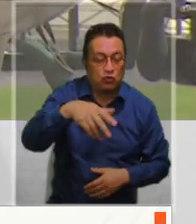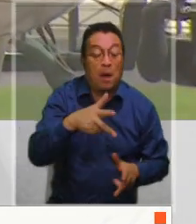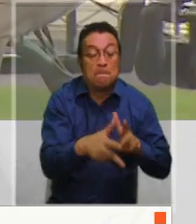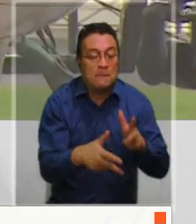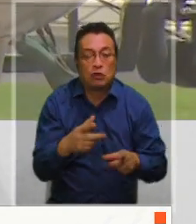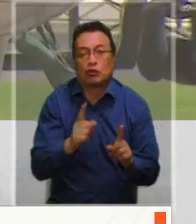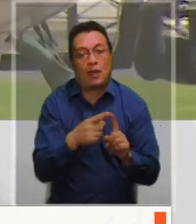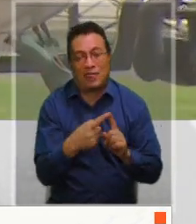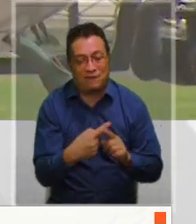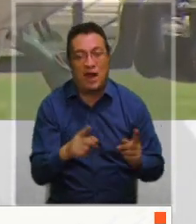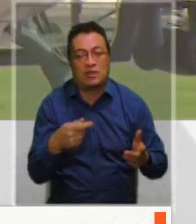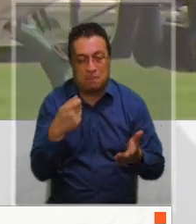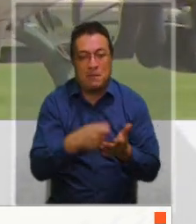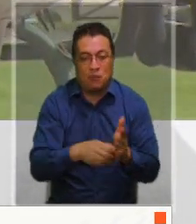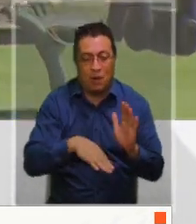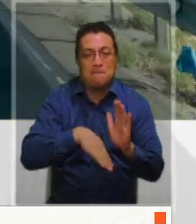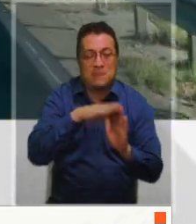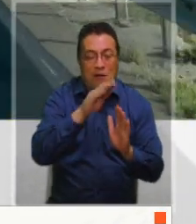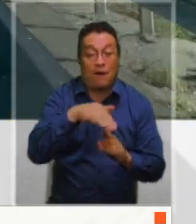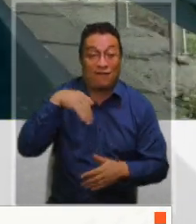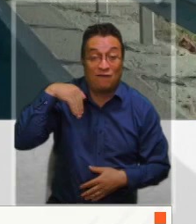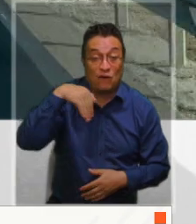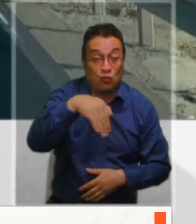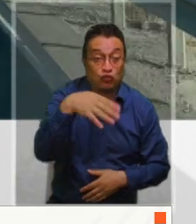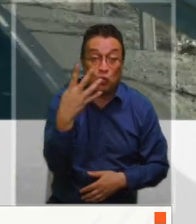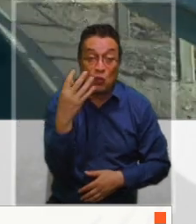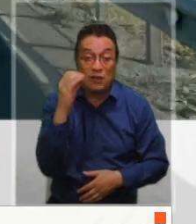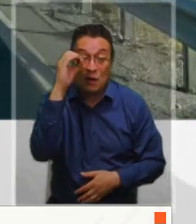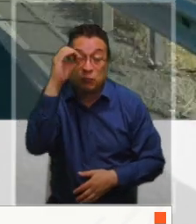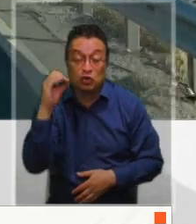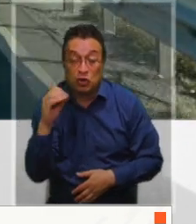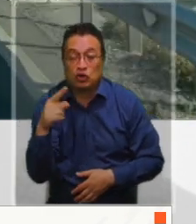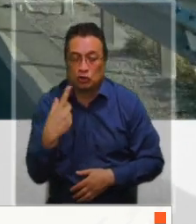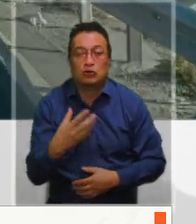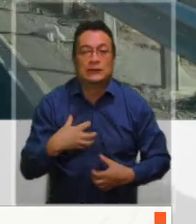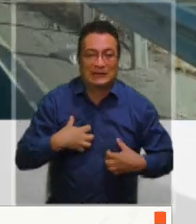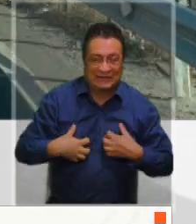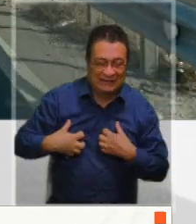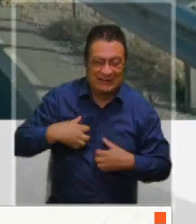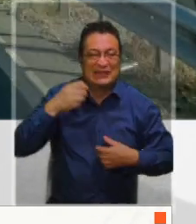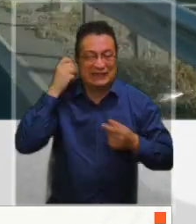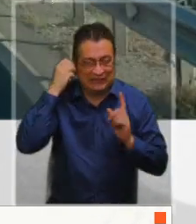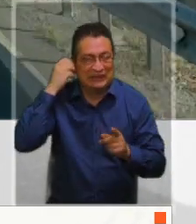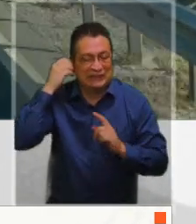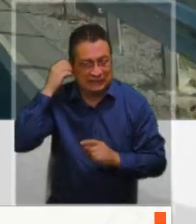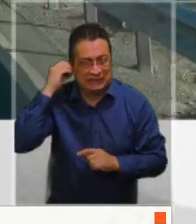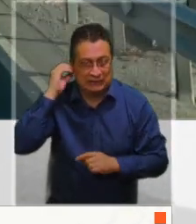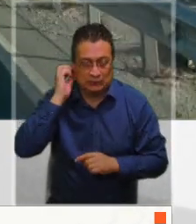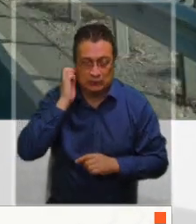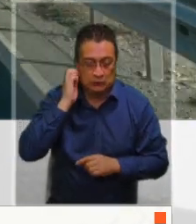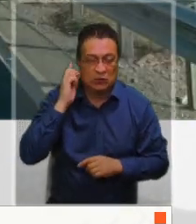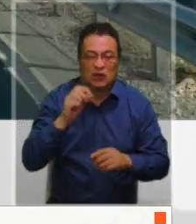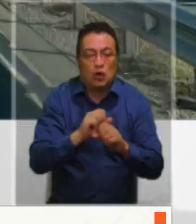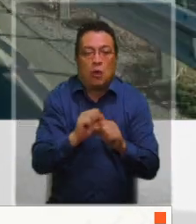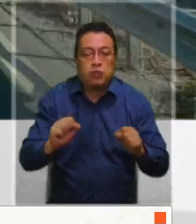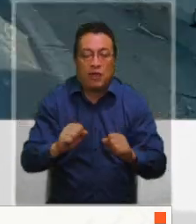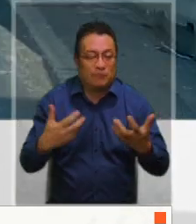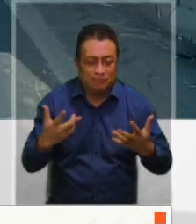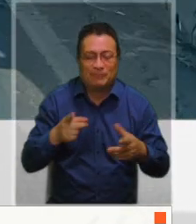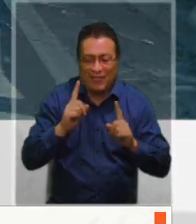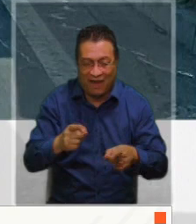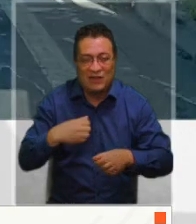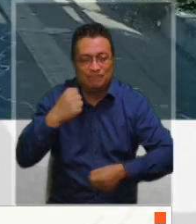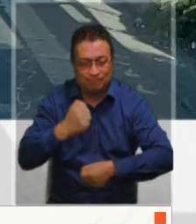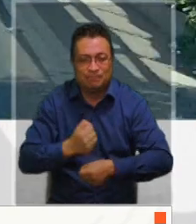por supuesto. En el caso de los buses, ese 40% es algo que nos incomoda, nos molesta, creemos que es inaceptable y tenemos que trabajar.